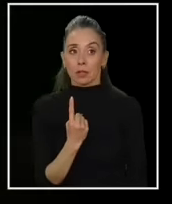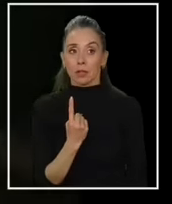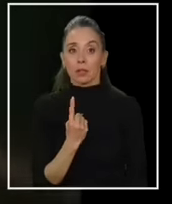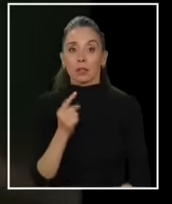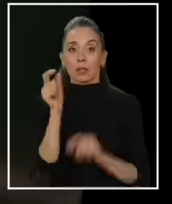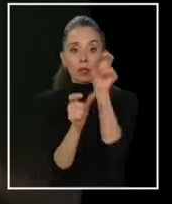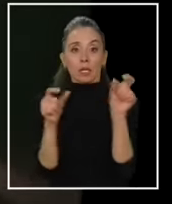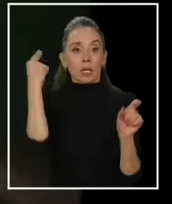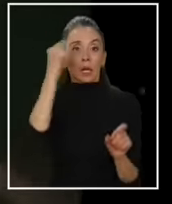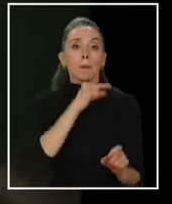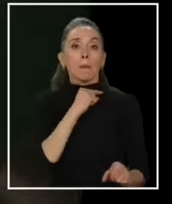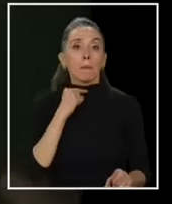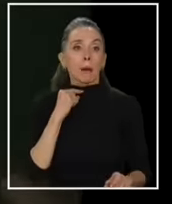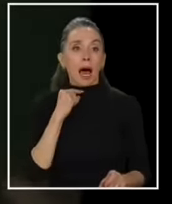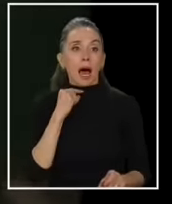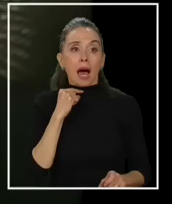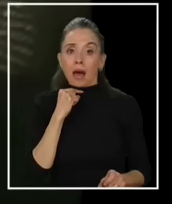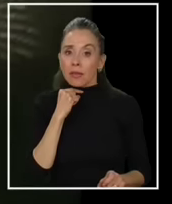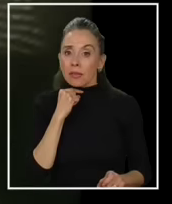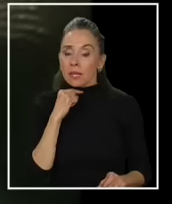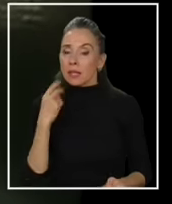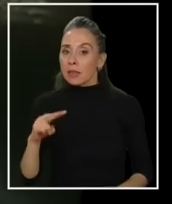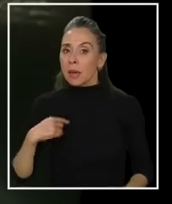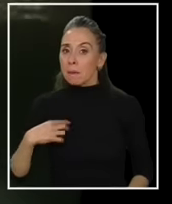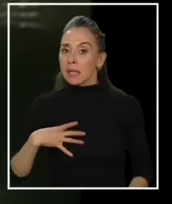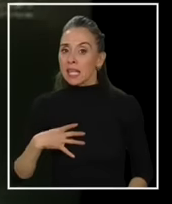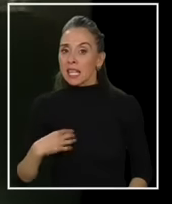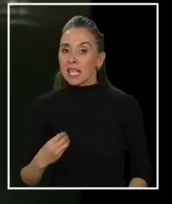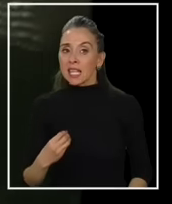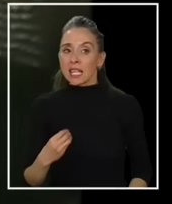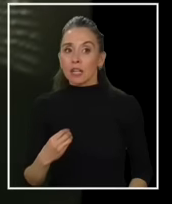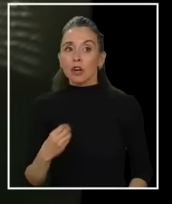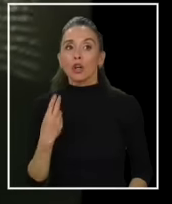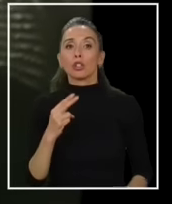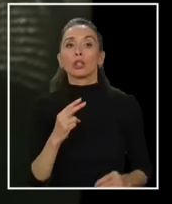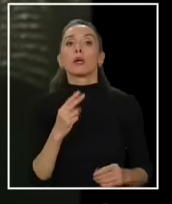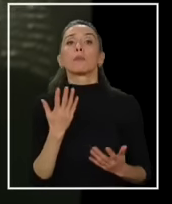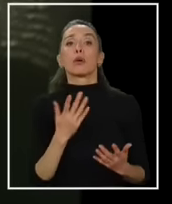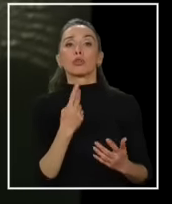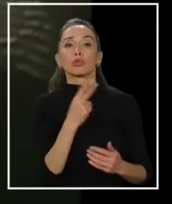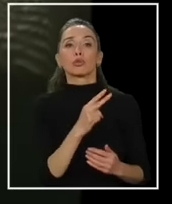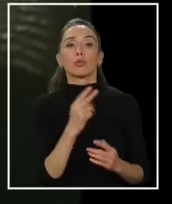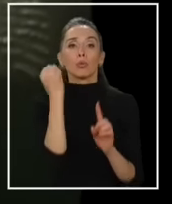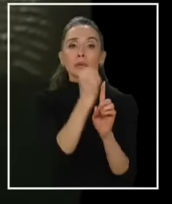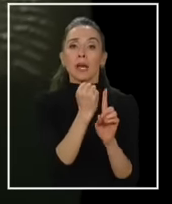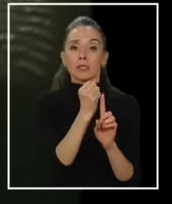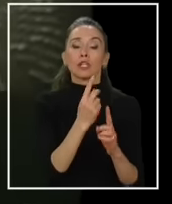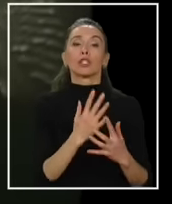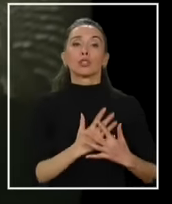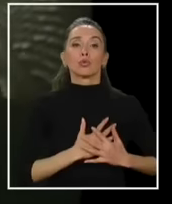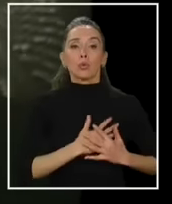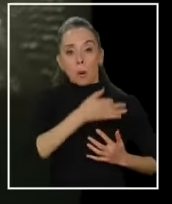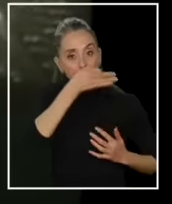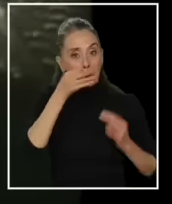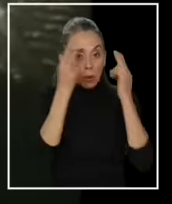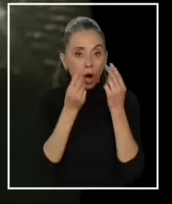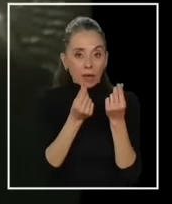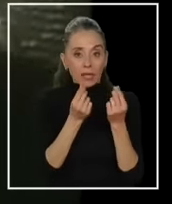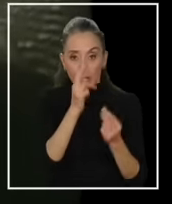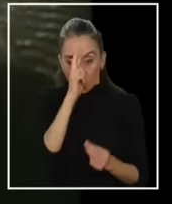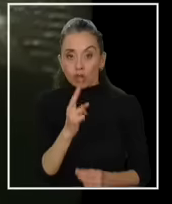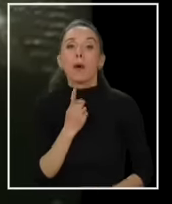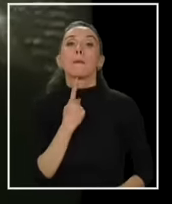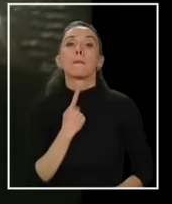los sacerdotes ministros de mi hijo, por su amor al dinero, al honor y al placer, se